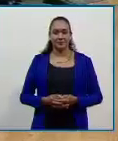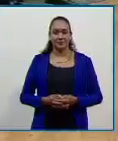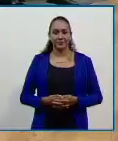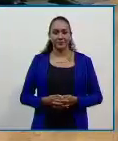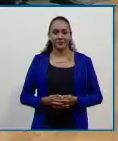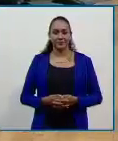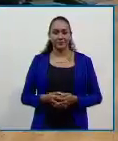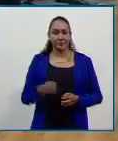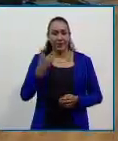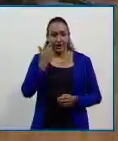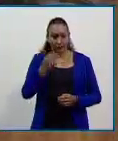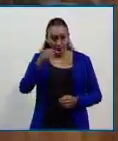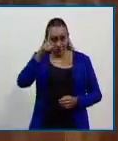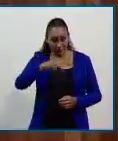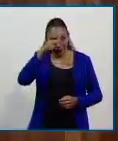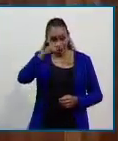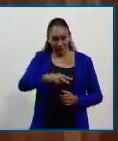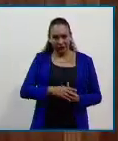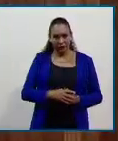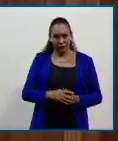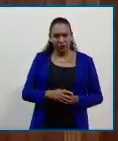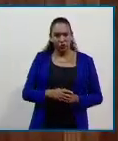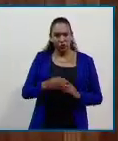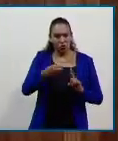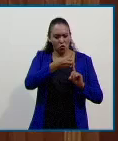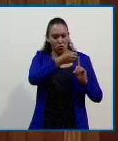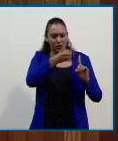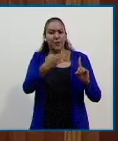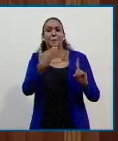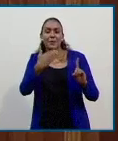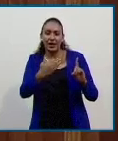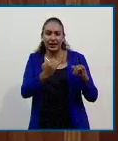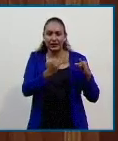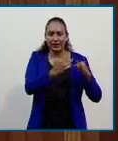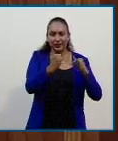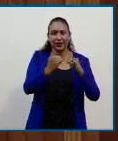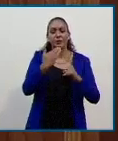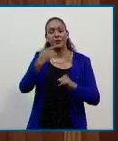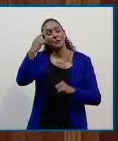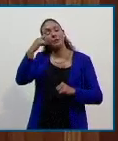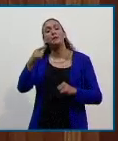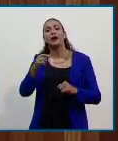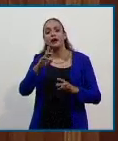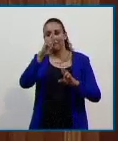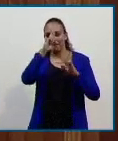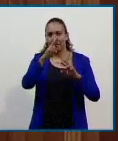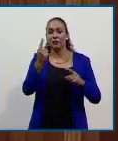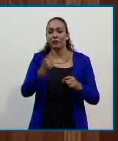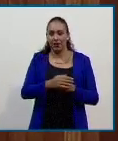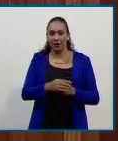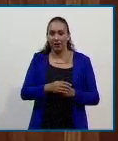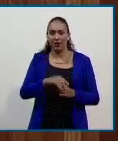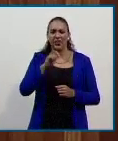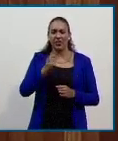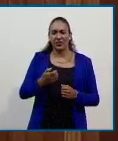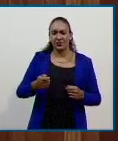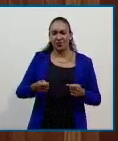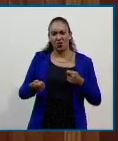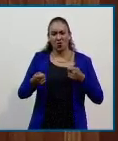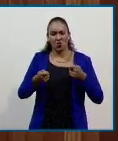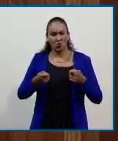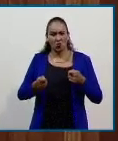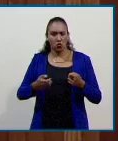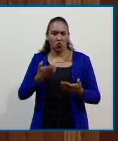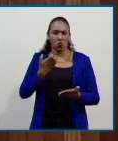Un sistema que también comprenda la separación entre el poder económico y